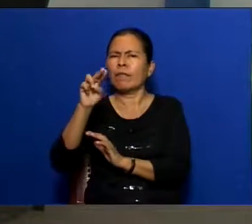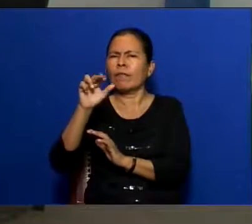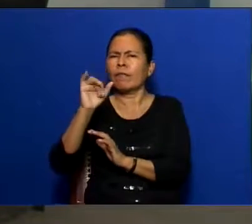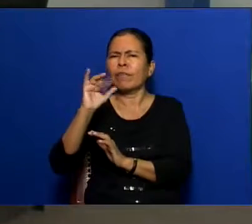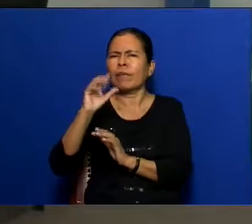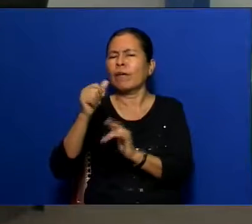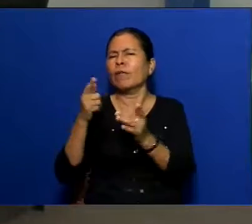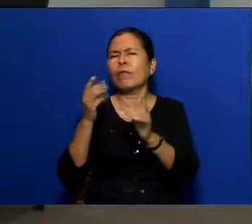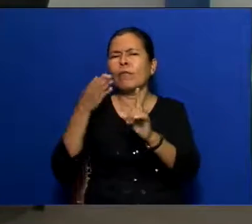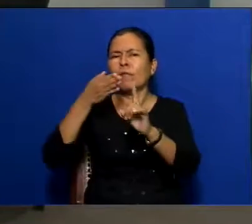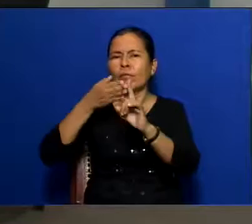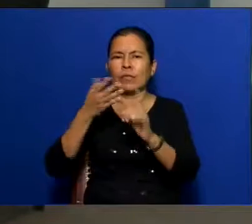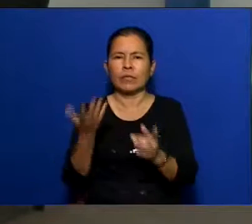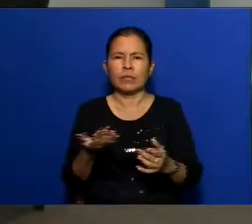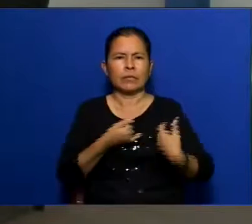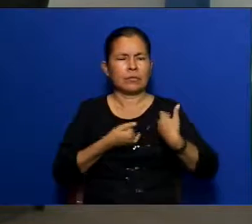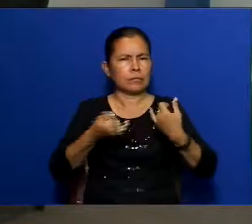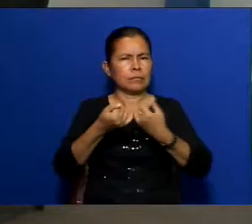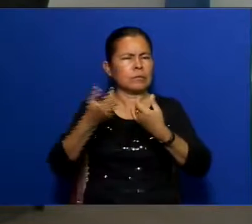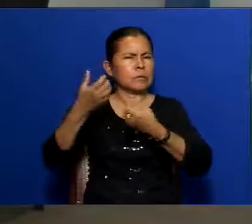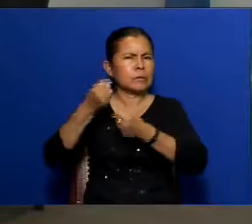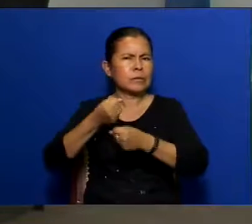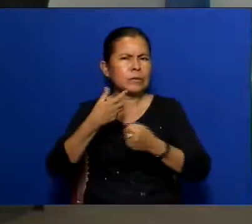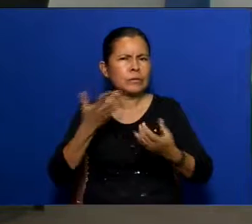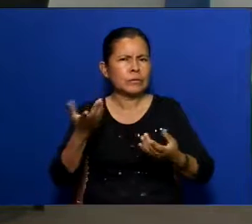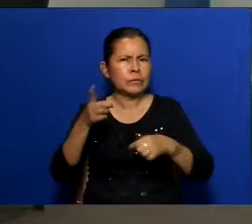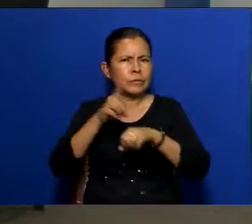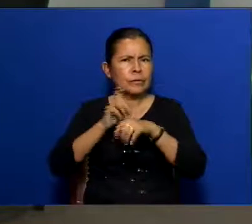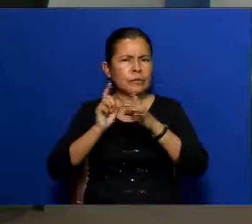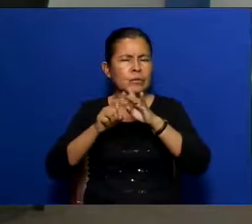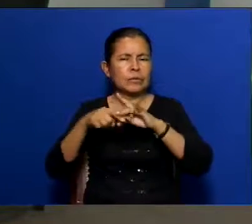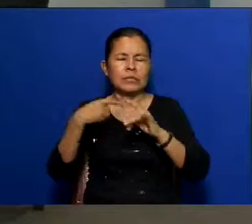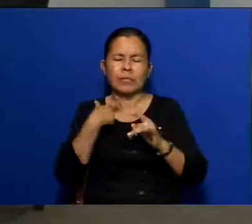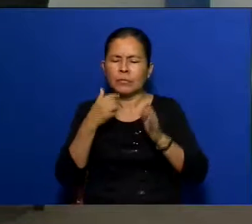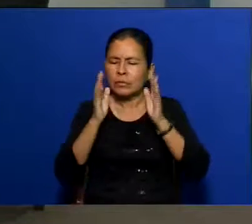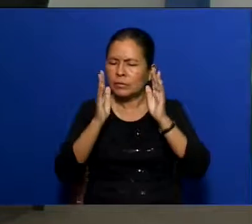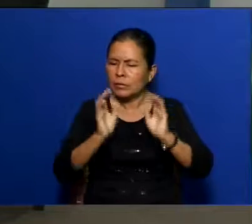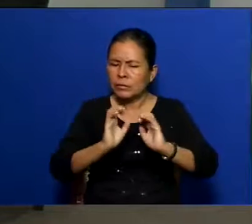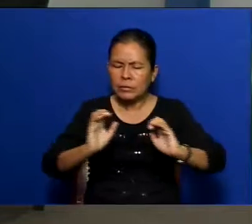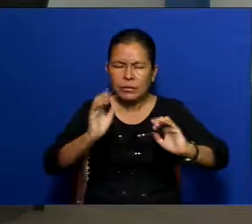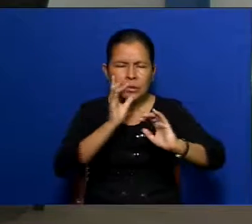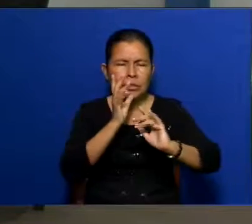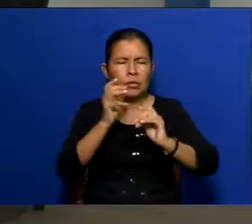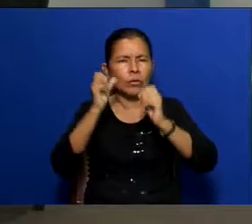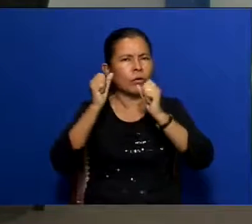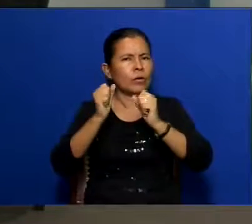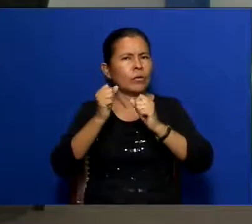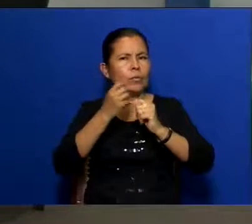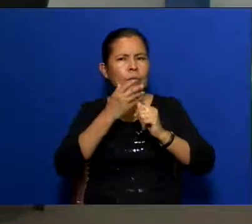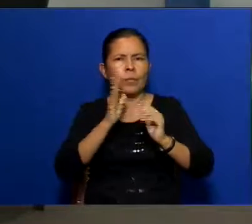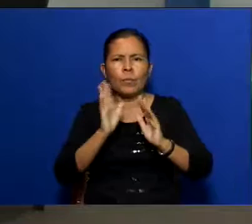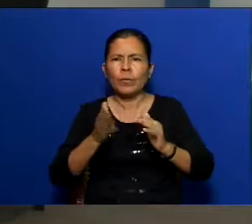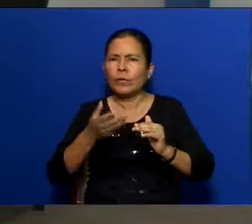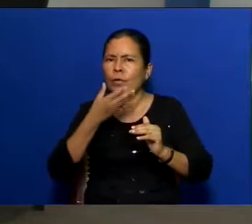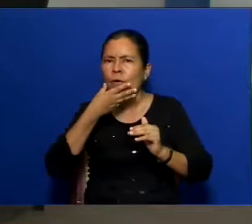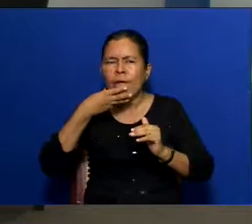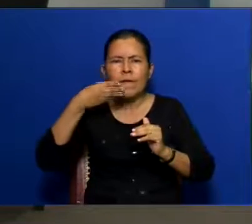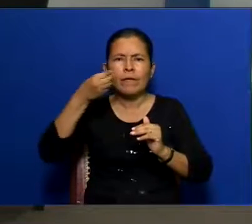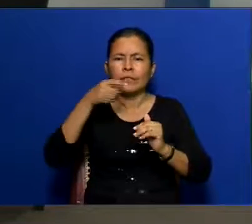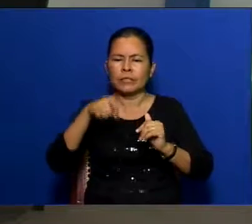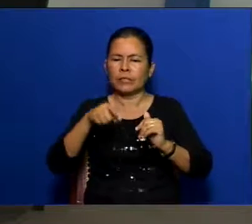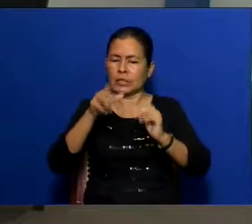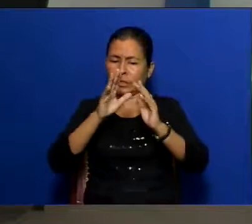Medicina Legal desde su existencia siempre ha brindado atención a niños y a niñas y adolescentes. Y realmente las